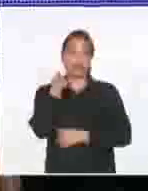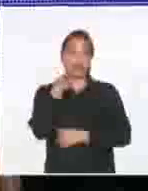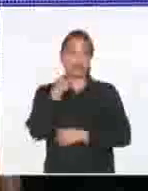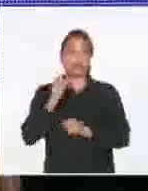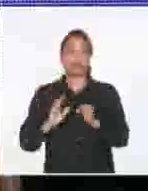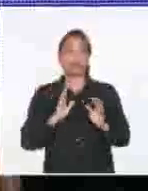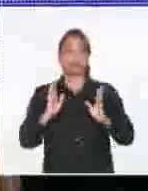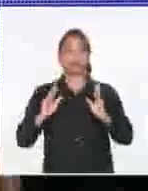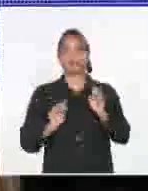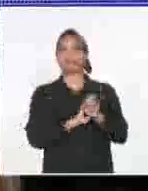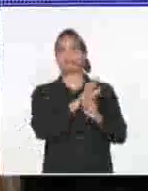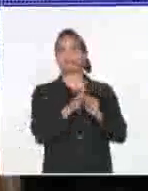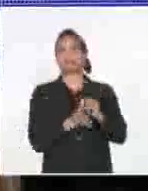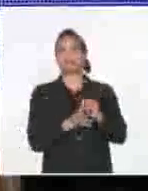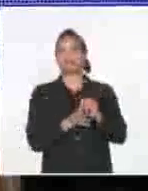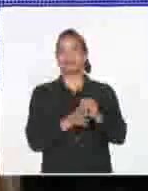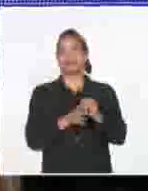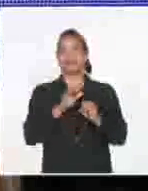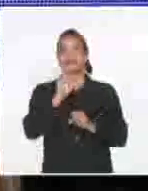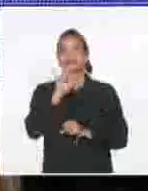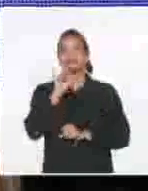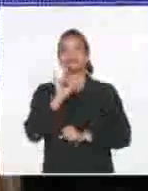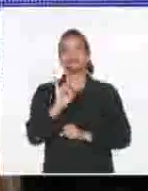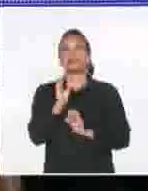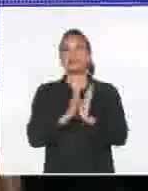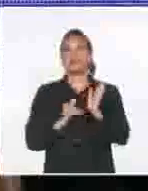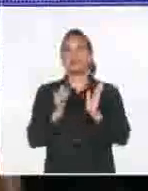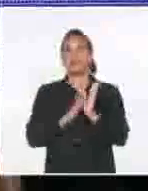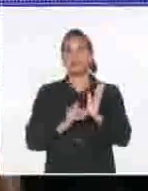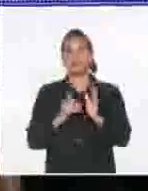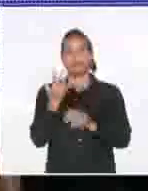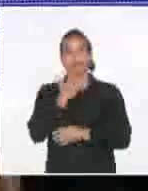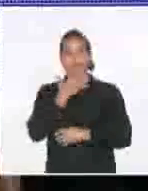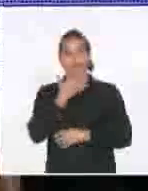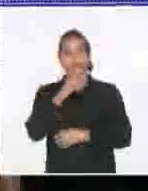pandemia, en esos 7 meses, un